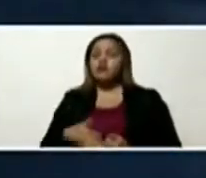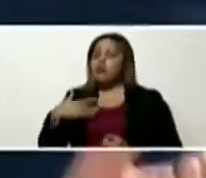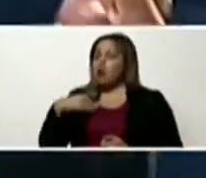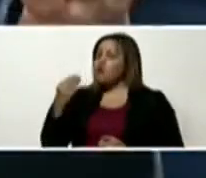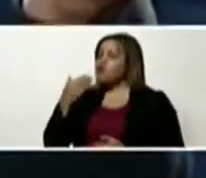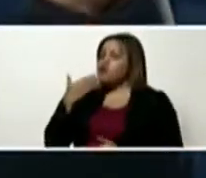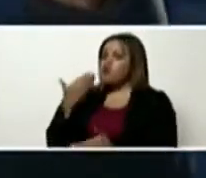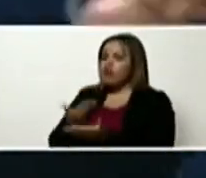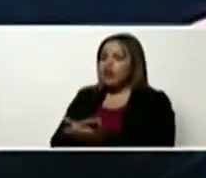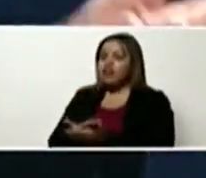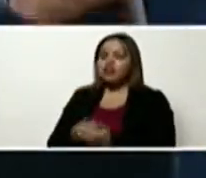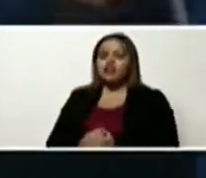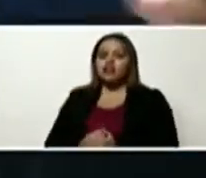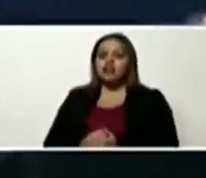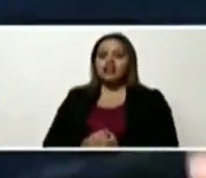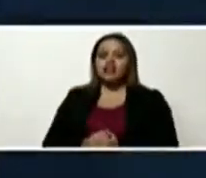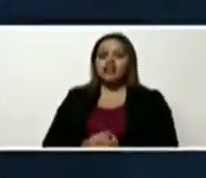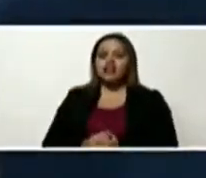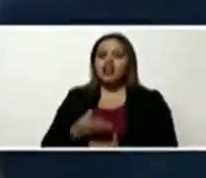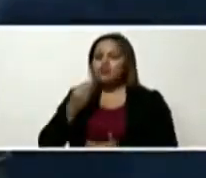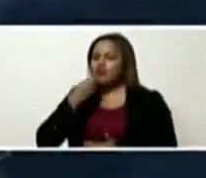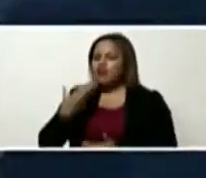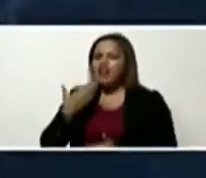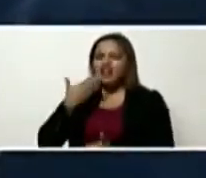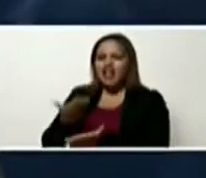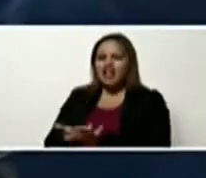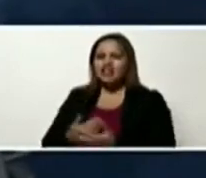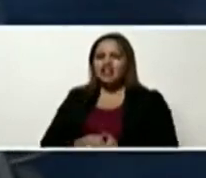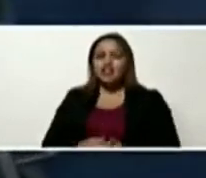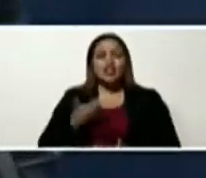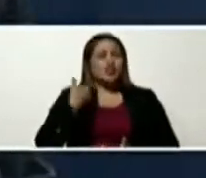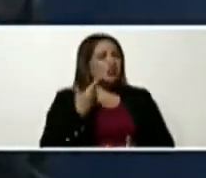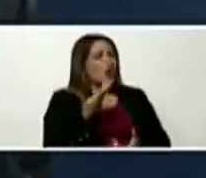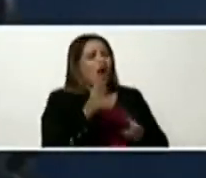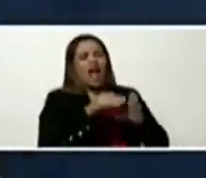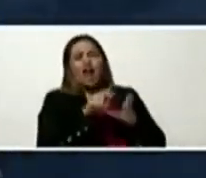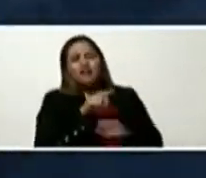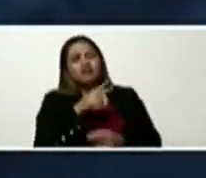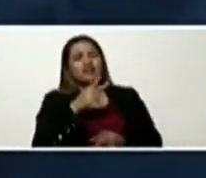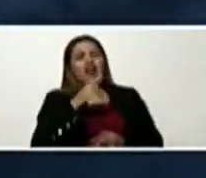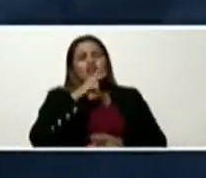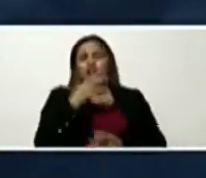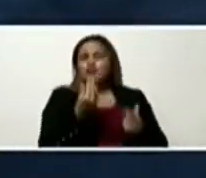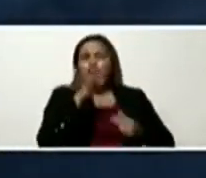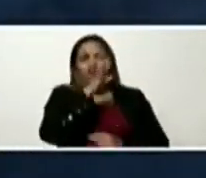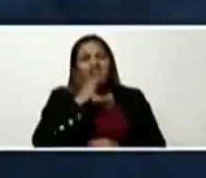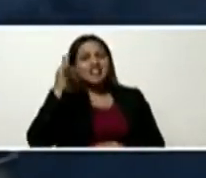Últimamente no sé por qué estoy hablando mucho francés. Mucho francés. No sé por qué.